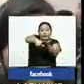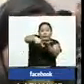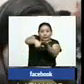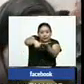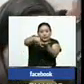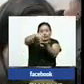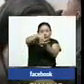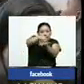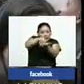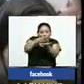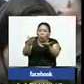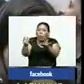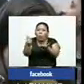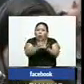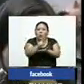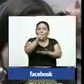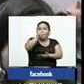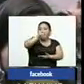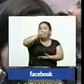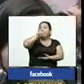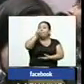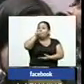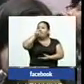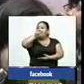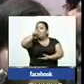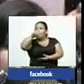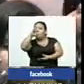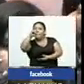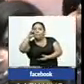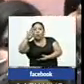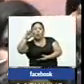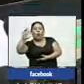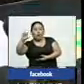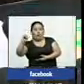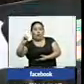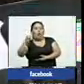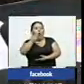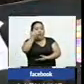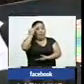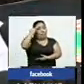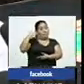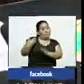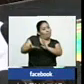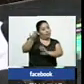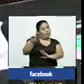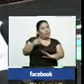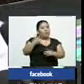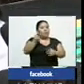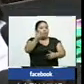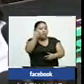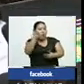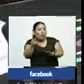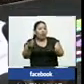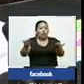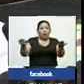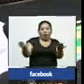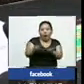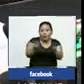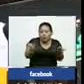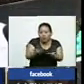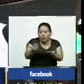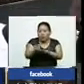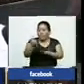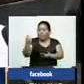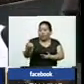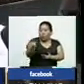son más de mil, mil cuarenta jóvenes, en su mayoría mujeres. Buscando la manera de construir ciudadanía